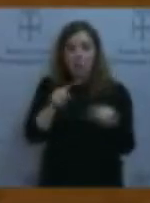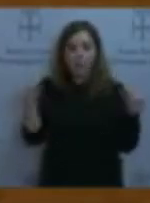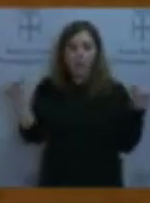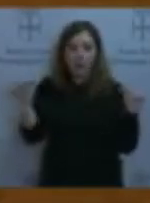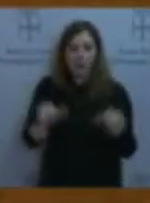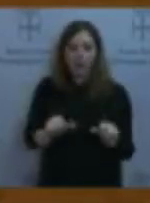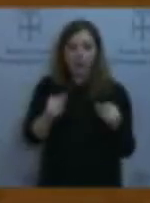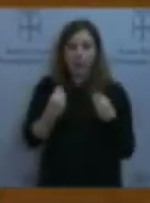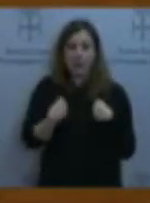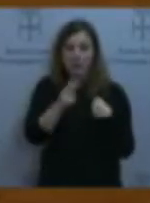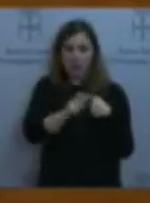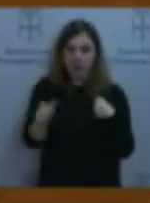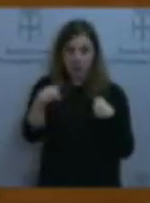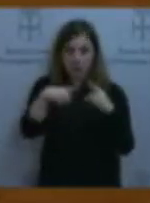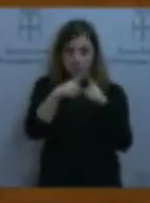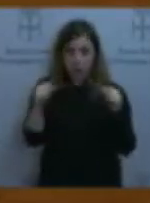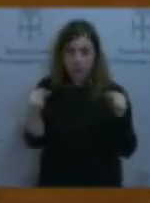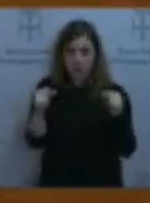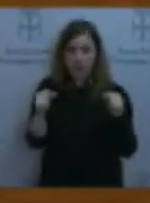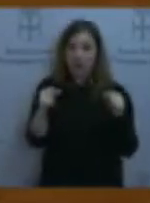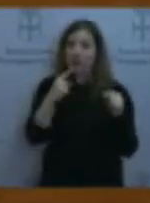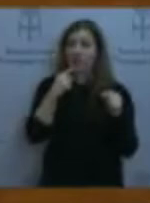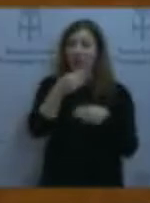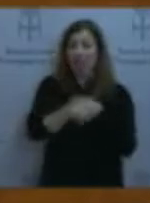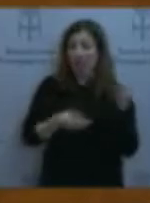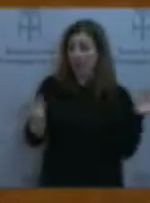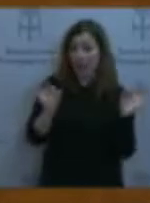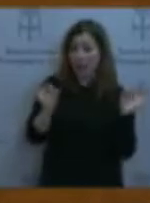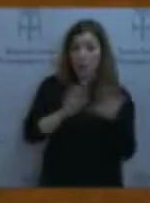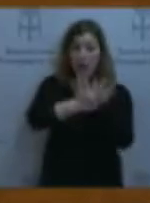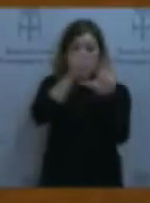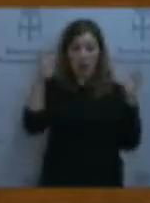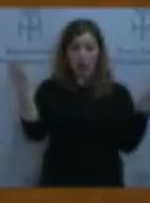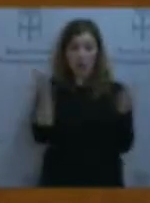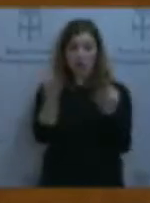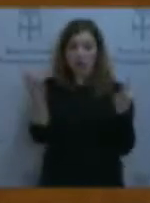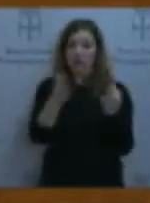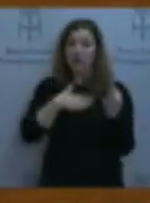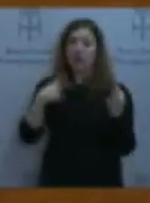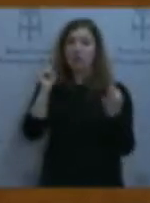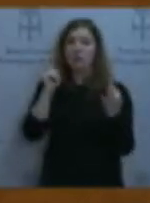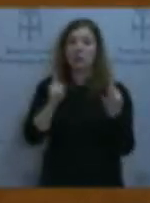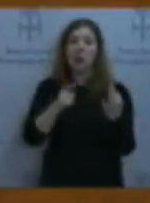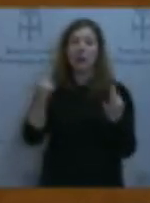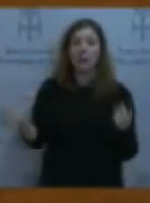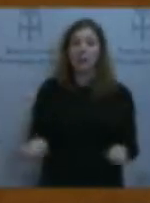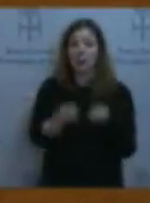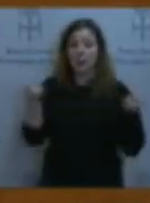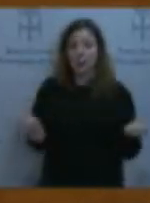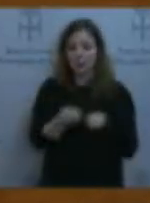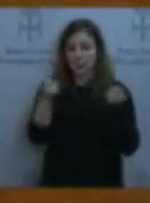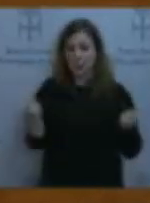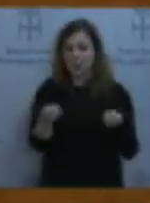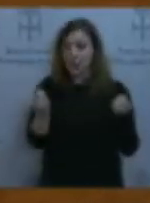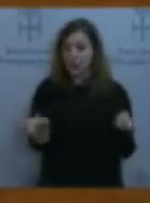brazos, entonces están dejándonos claro que lo que quieren vendernos es puro fumo. Concretando nesta propuesta, e